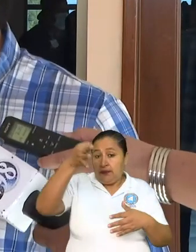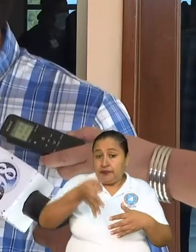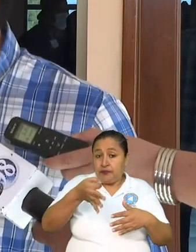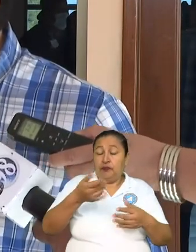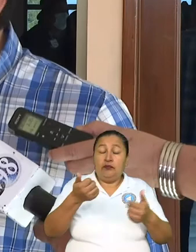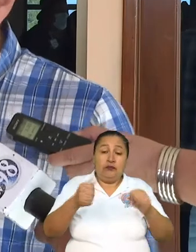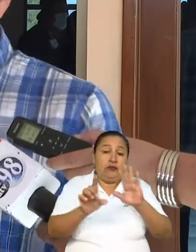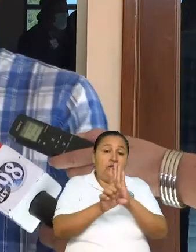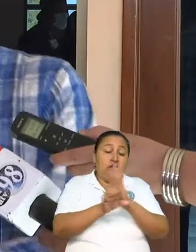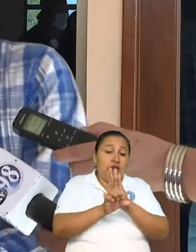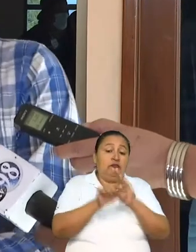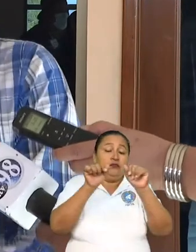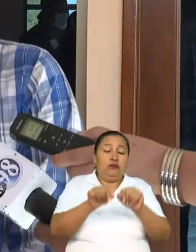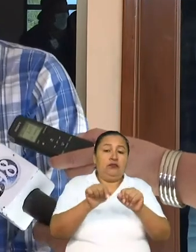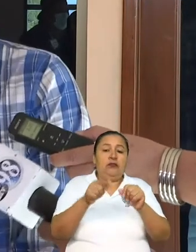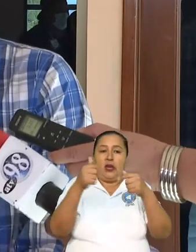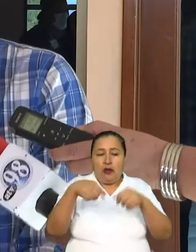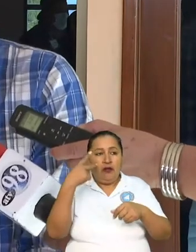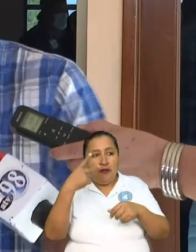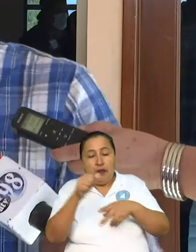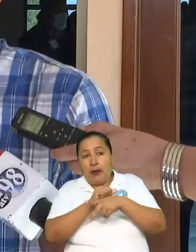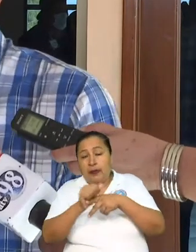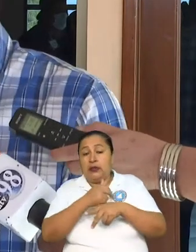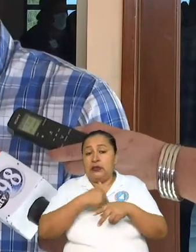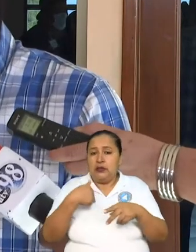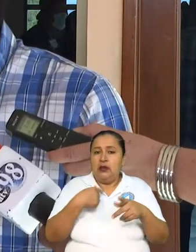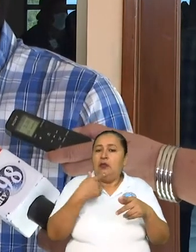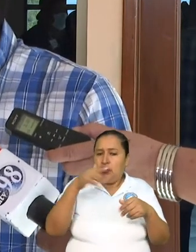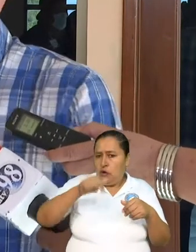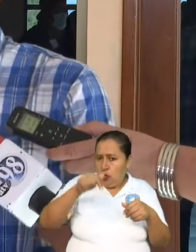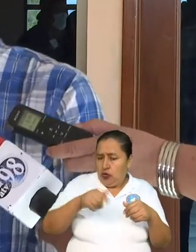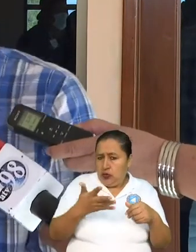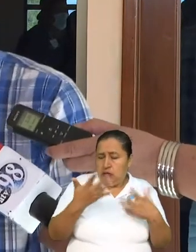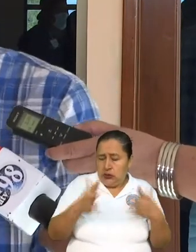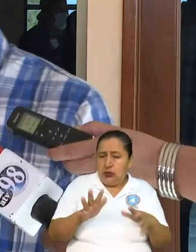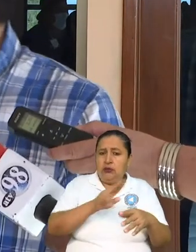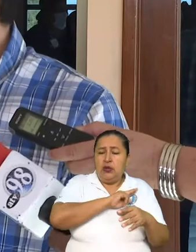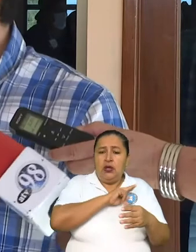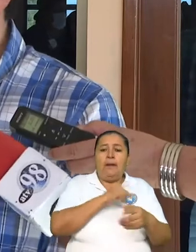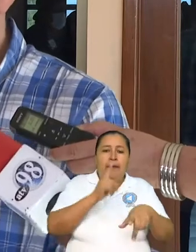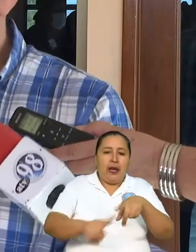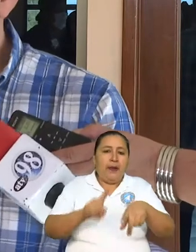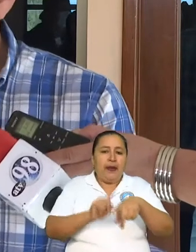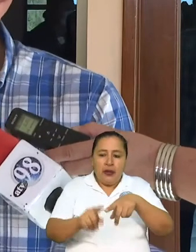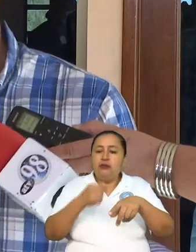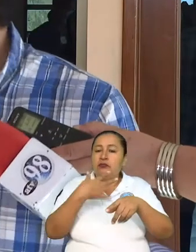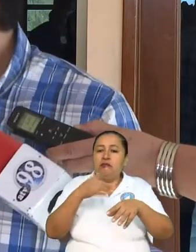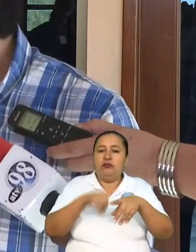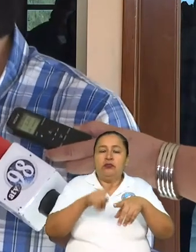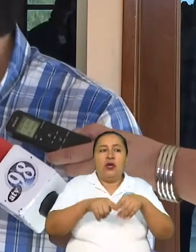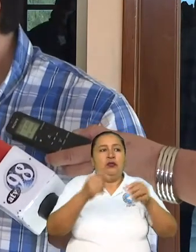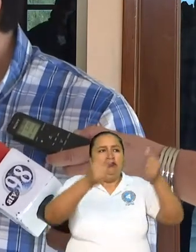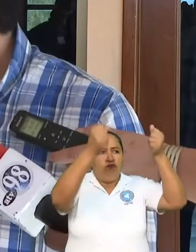jurídica a lo que en la práctica se está haciendo, porque hoy en día hay cobros por